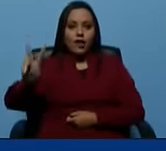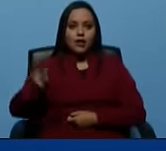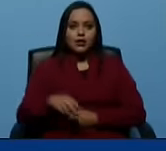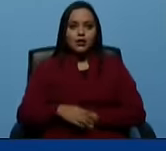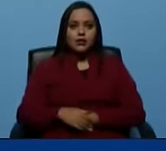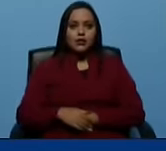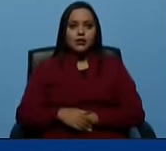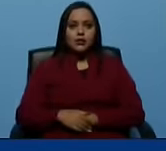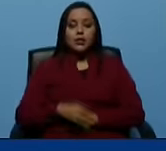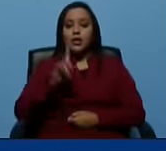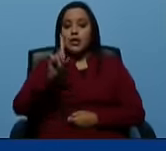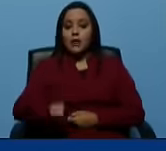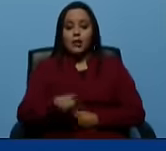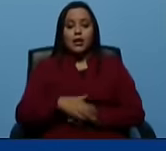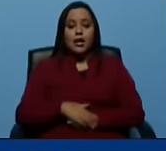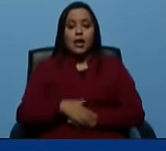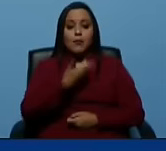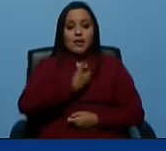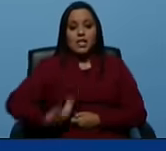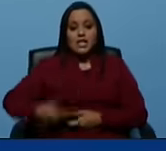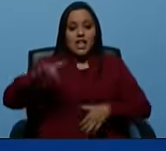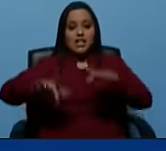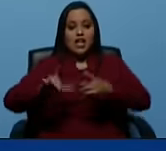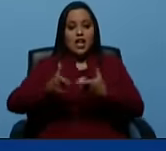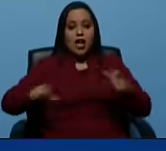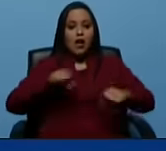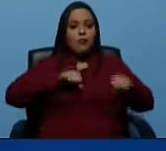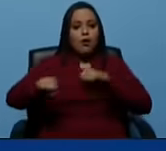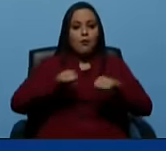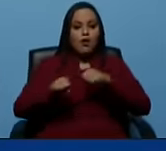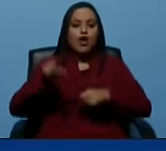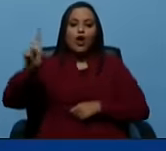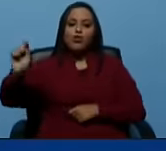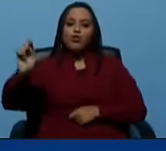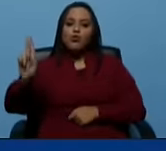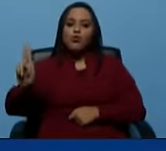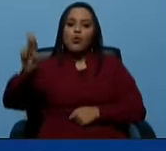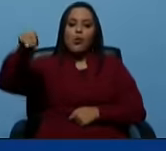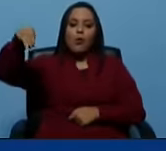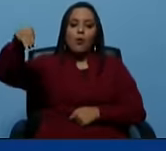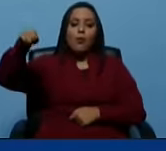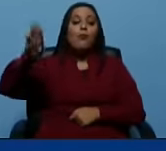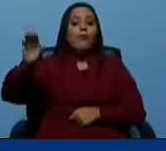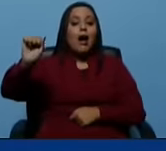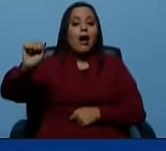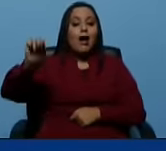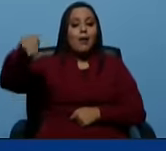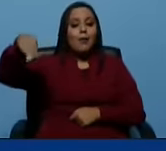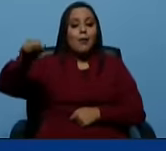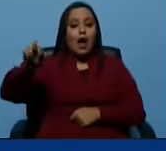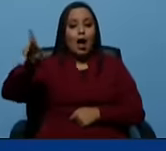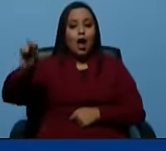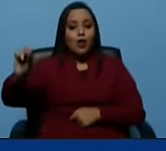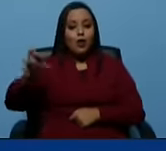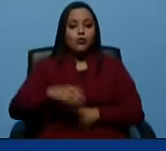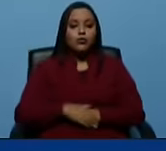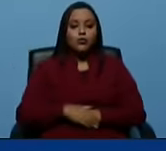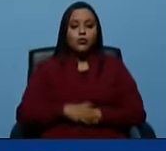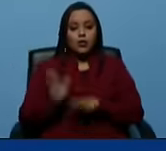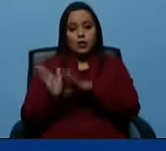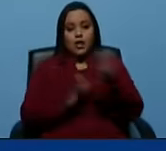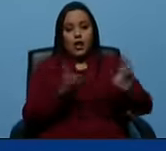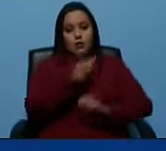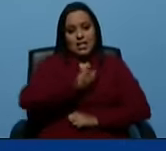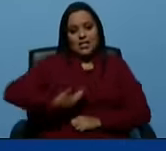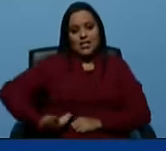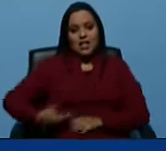el presidente y al secretario general del Movimiento Tupamaro, William José Benavides, al presidente del